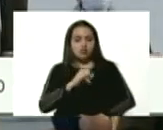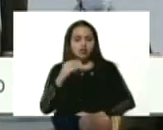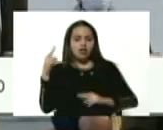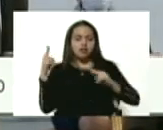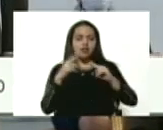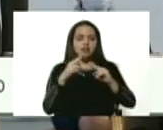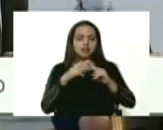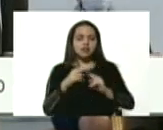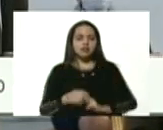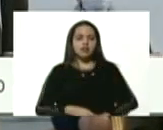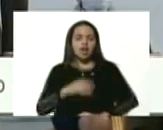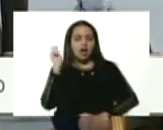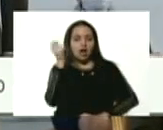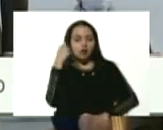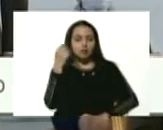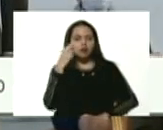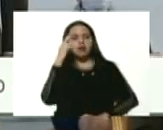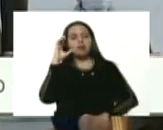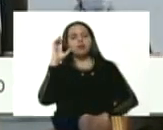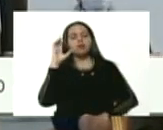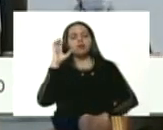Táchira, Apure, Bolívar.